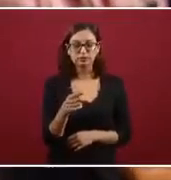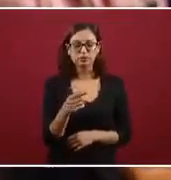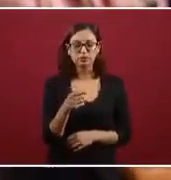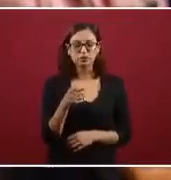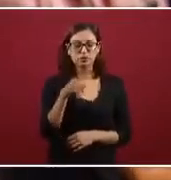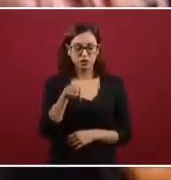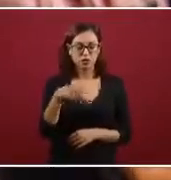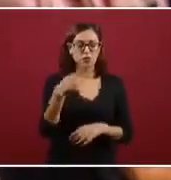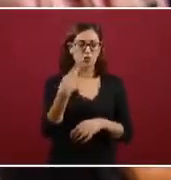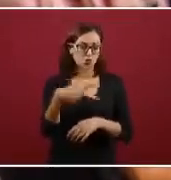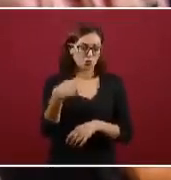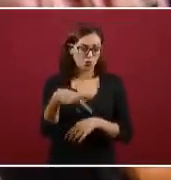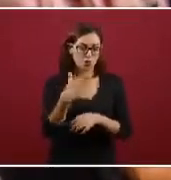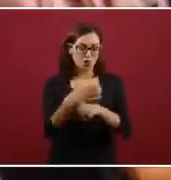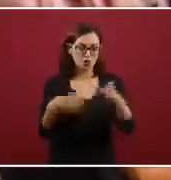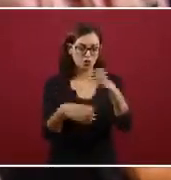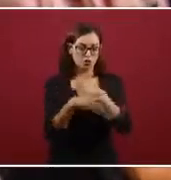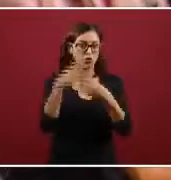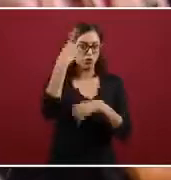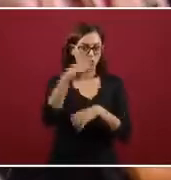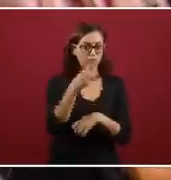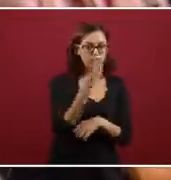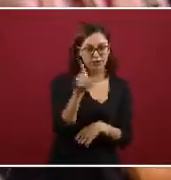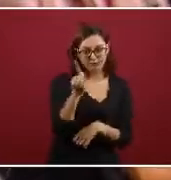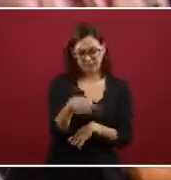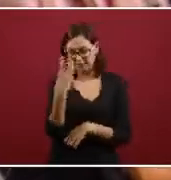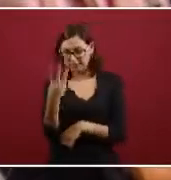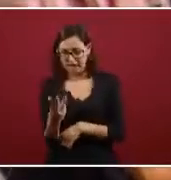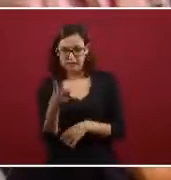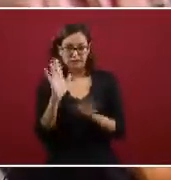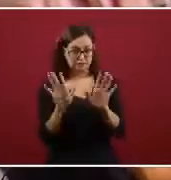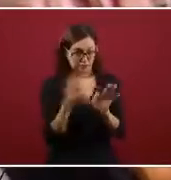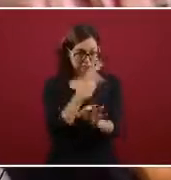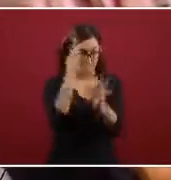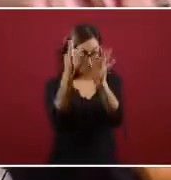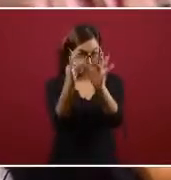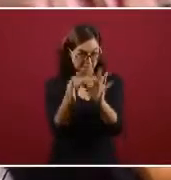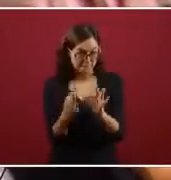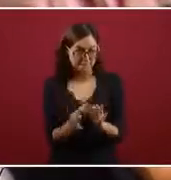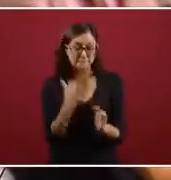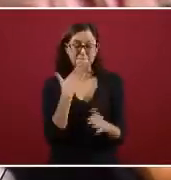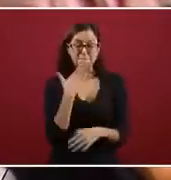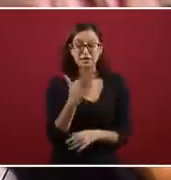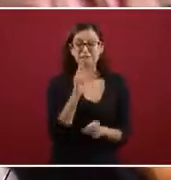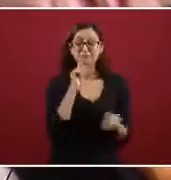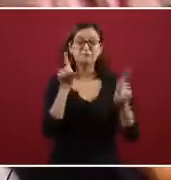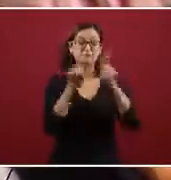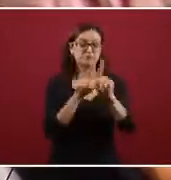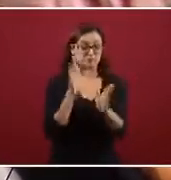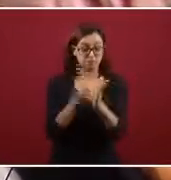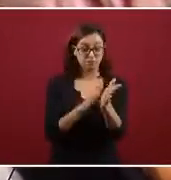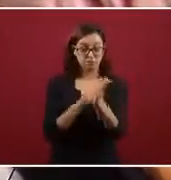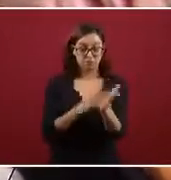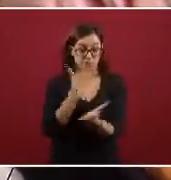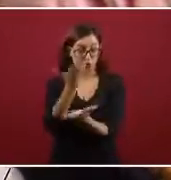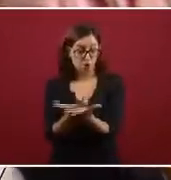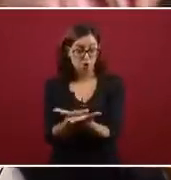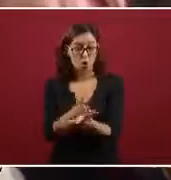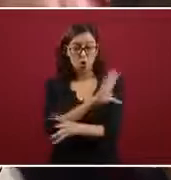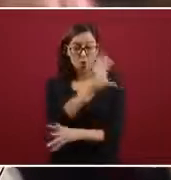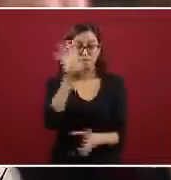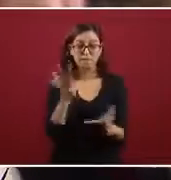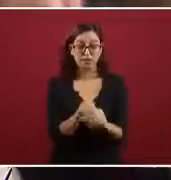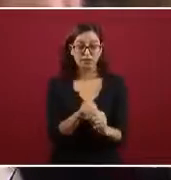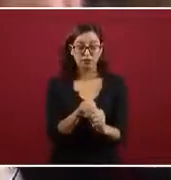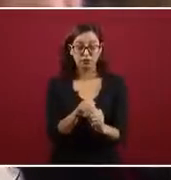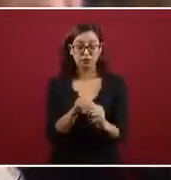regla y respecto a la documentación, si ya la tiene preparada, ya la presentó, y